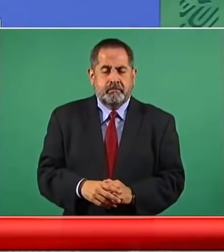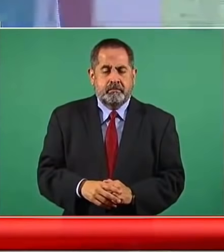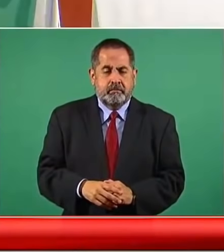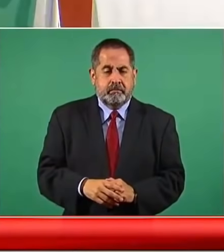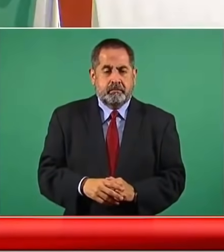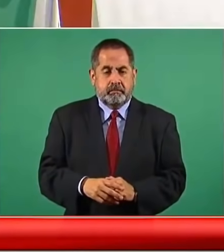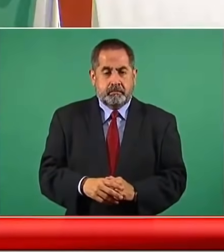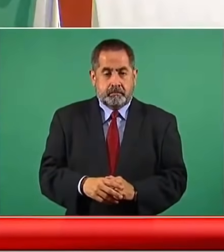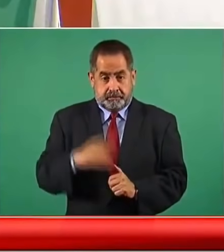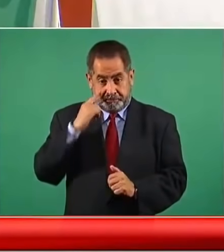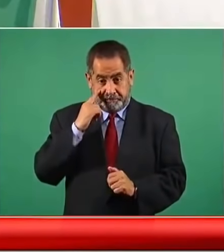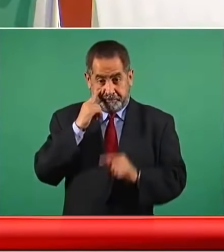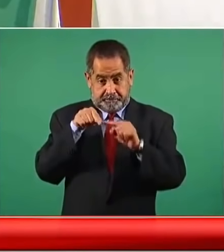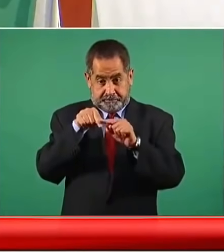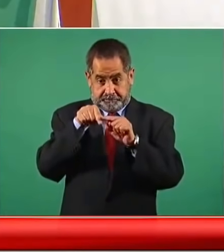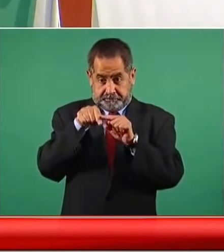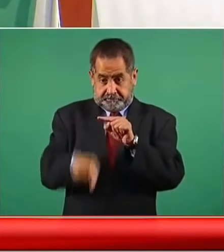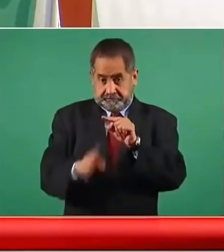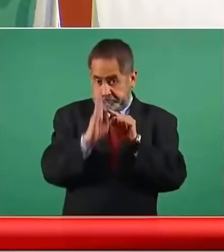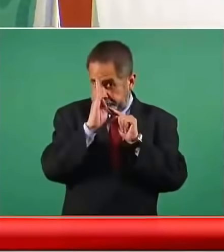En línea recta,